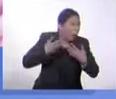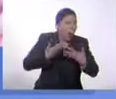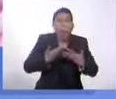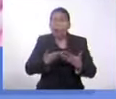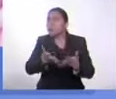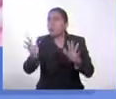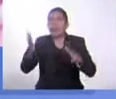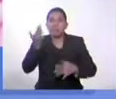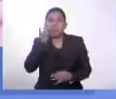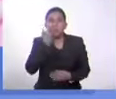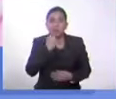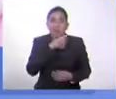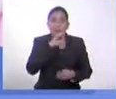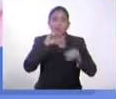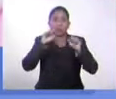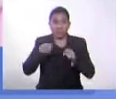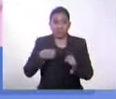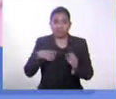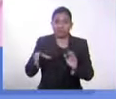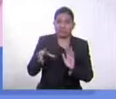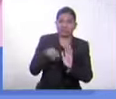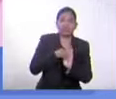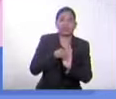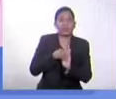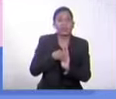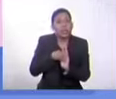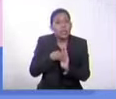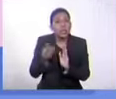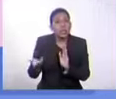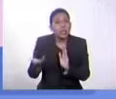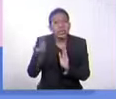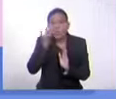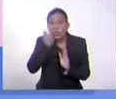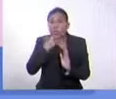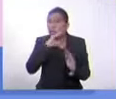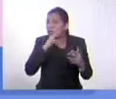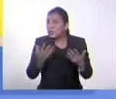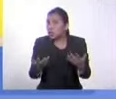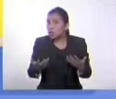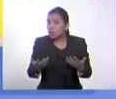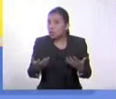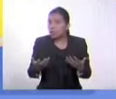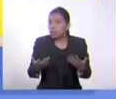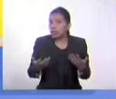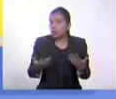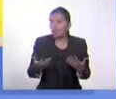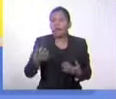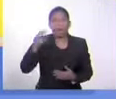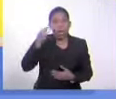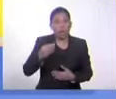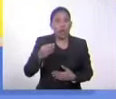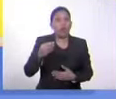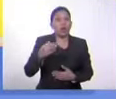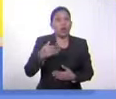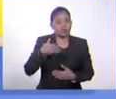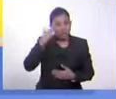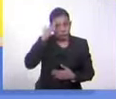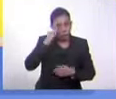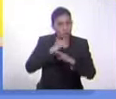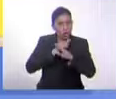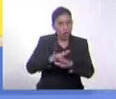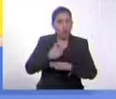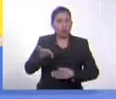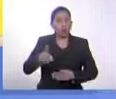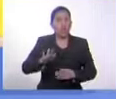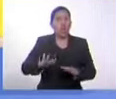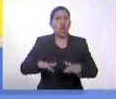pueden evitar en la medida de que nosotros no tenemos relaciones tempranas o hacemos un uso correcto, ¿verdad?, de los métodos anticonceptivos, y